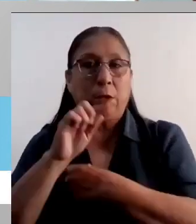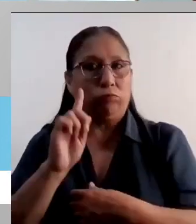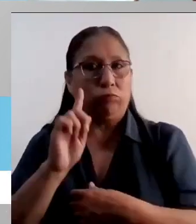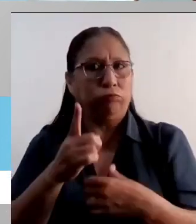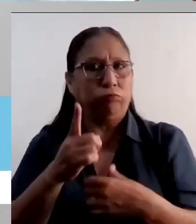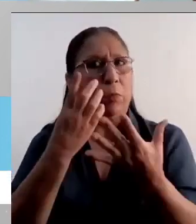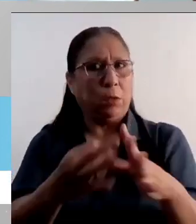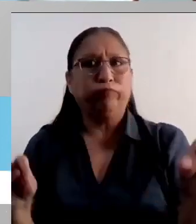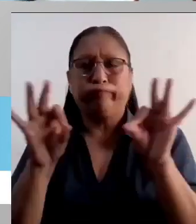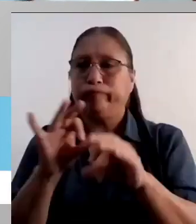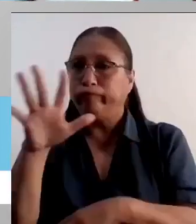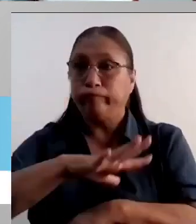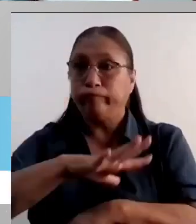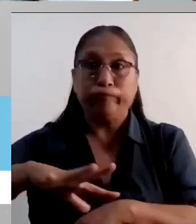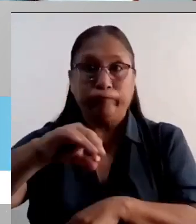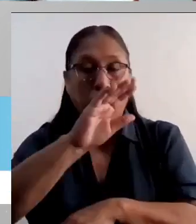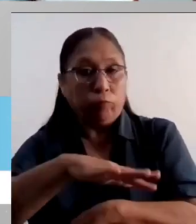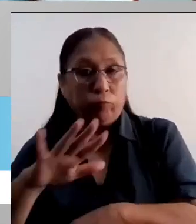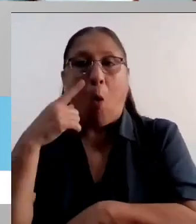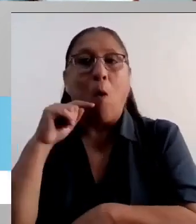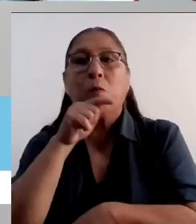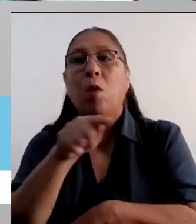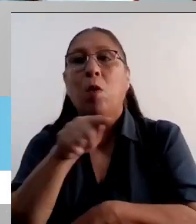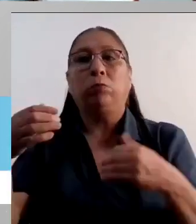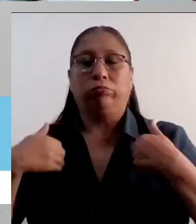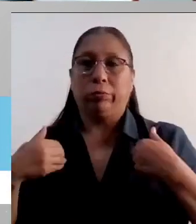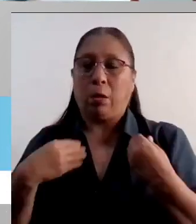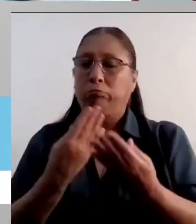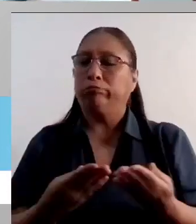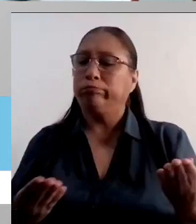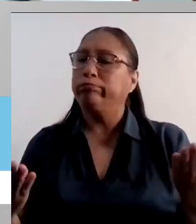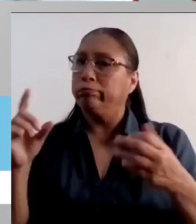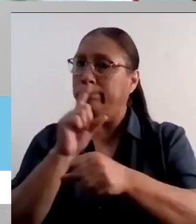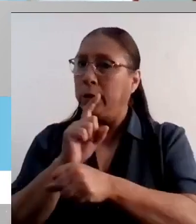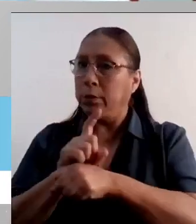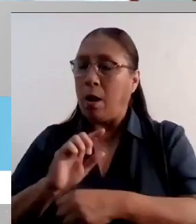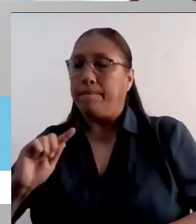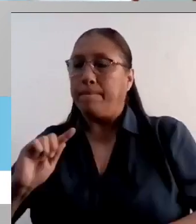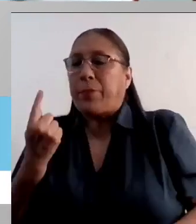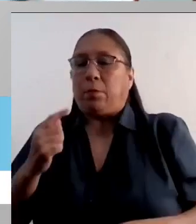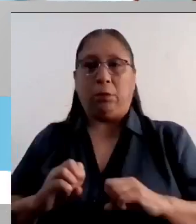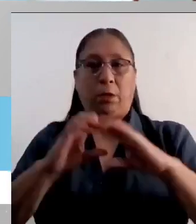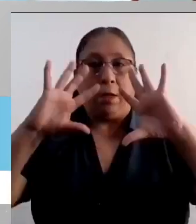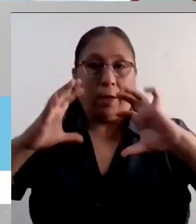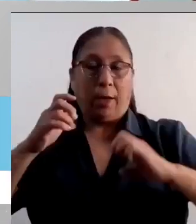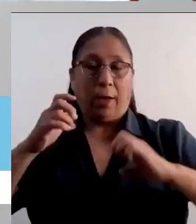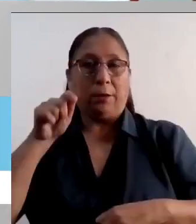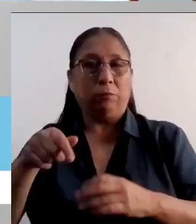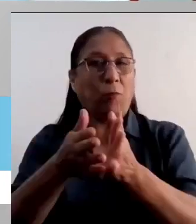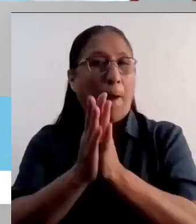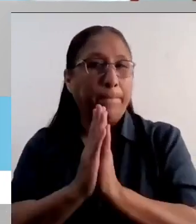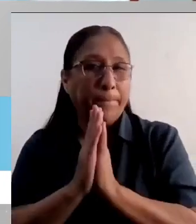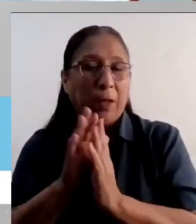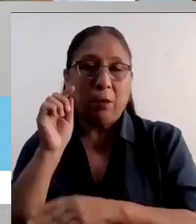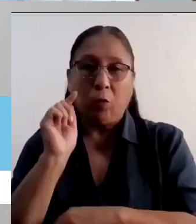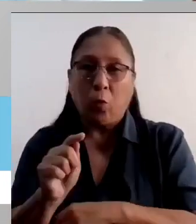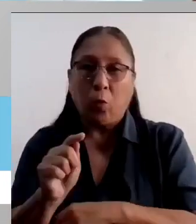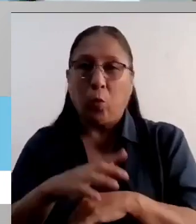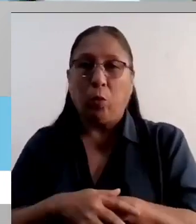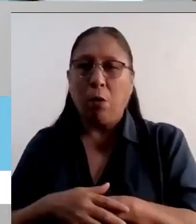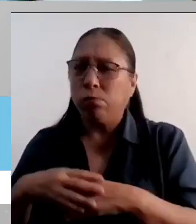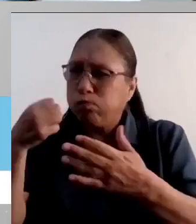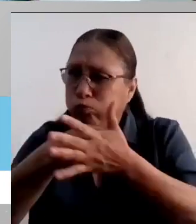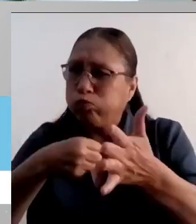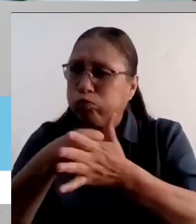los niños y niñas puedan contar con su material educativo desde el primer día de clases. Por ahí pedir, digamos, un esfuerzo mayor